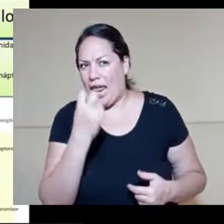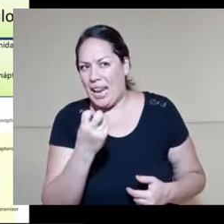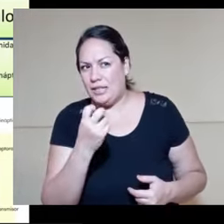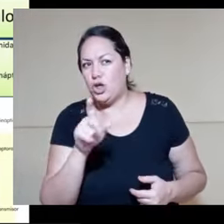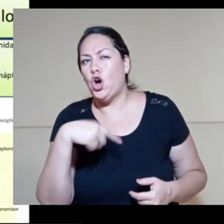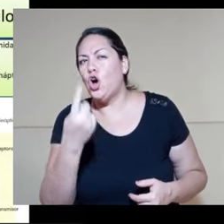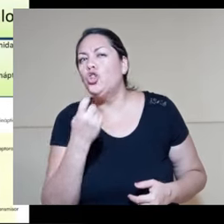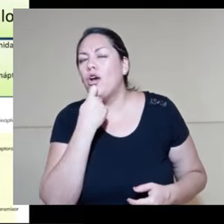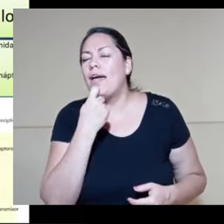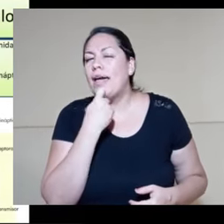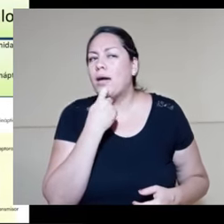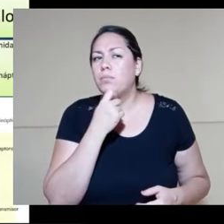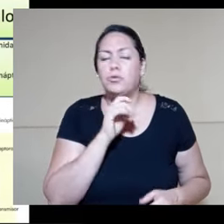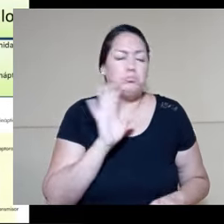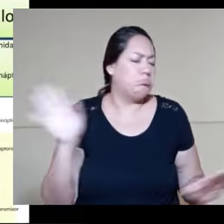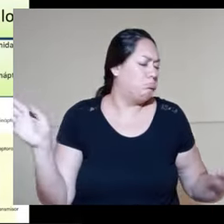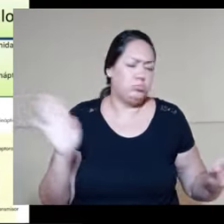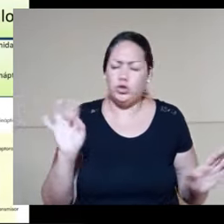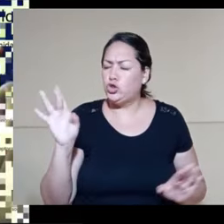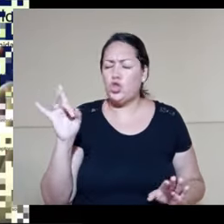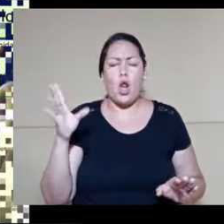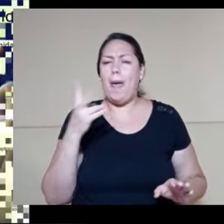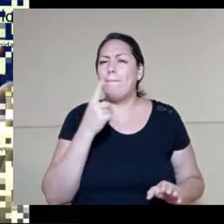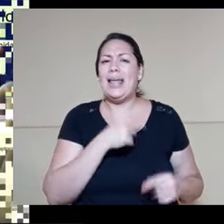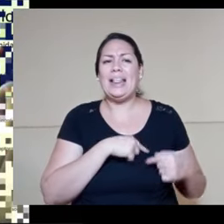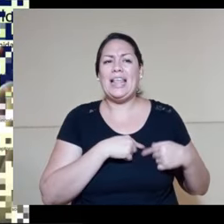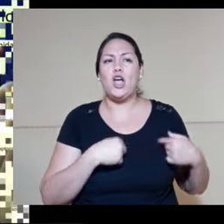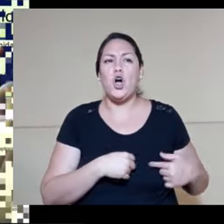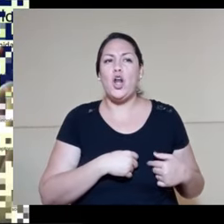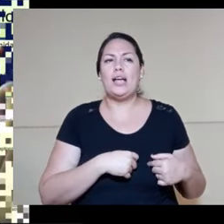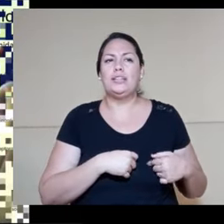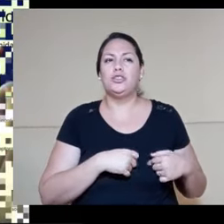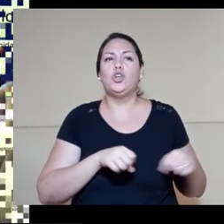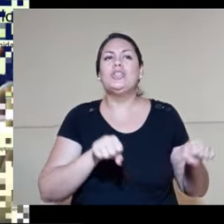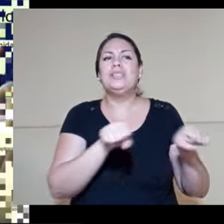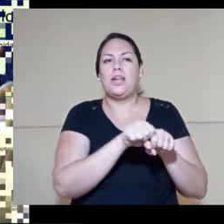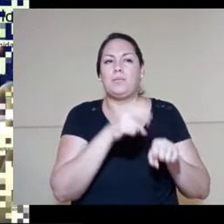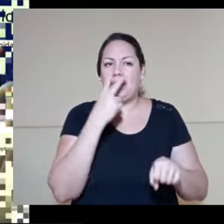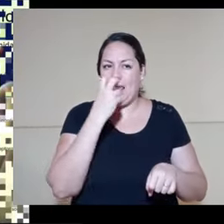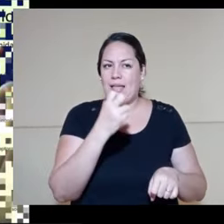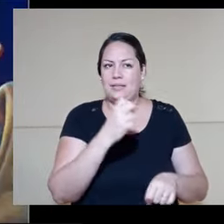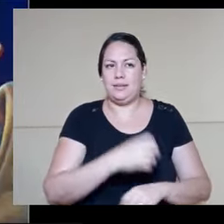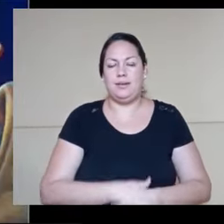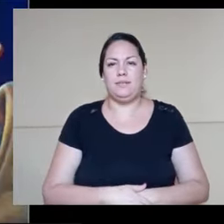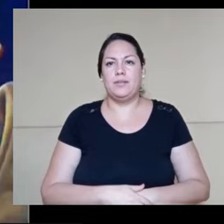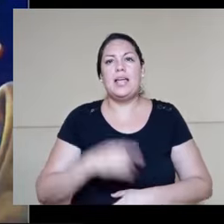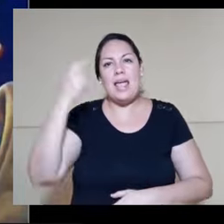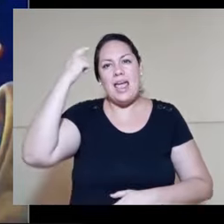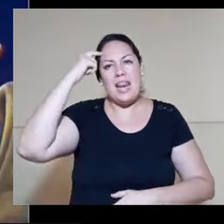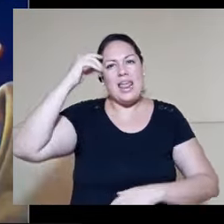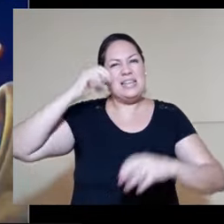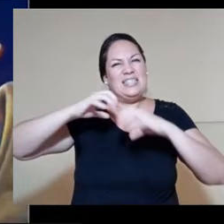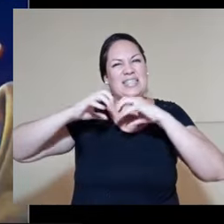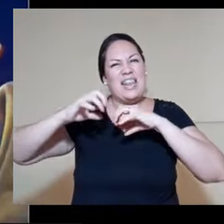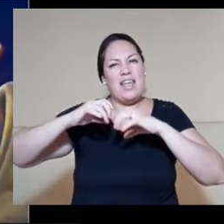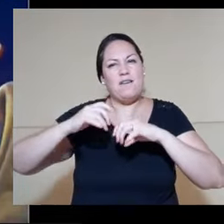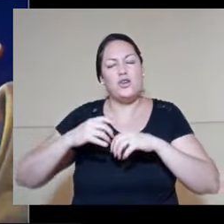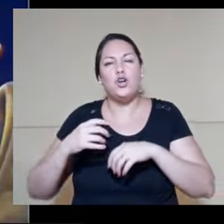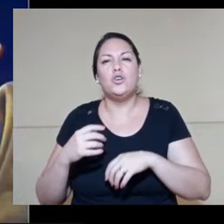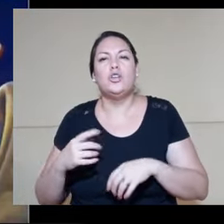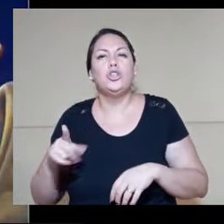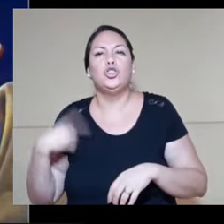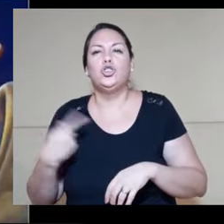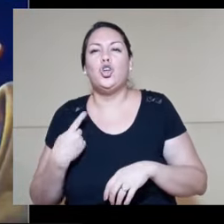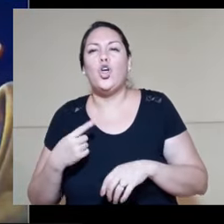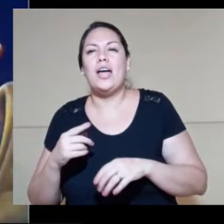¿Qué otro ejemplo aparte del corazón? Únicamente. Prácticamente es el corazón el que tiene sinapsis eléctrica.